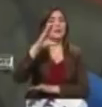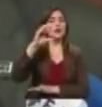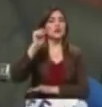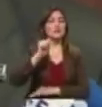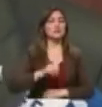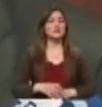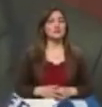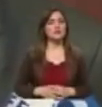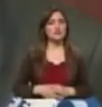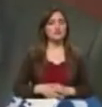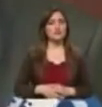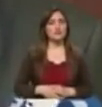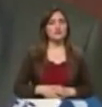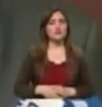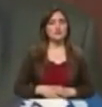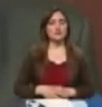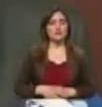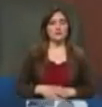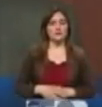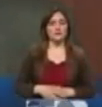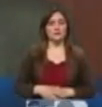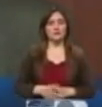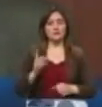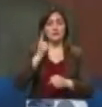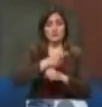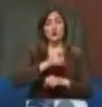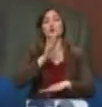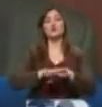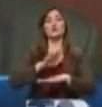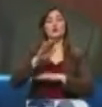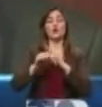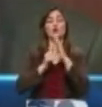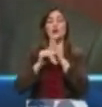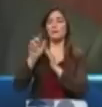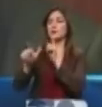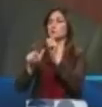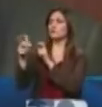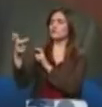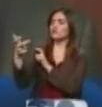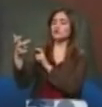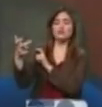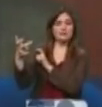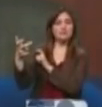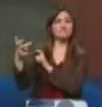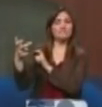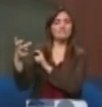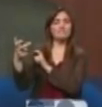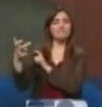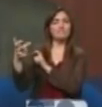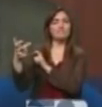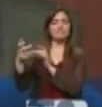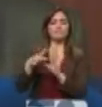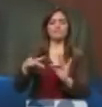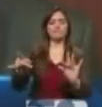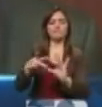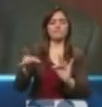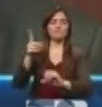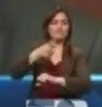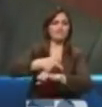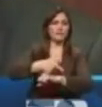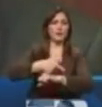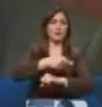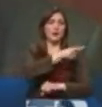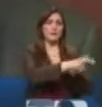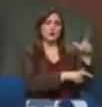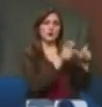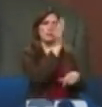Mancheno. Se va a sustentar un dictamen acusatorio en contra de 13 procesados y se ha presentado por escrito un dictamen